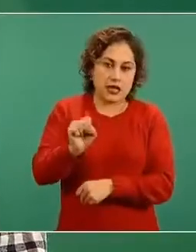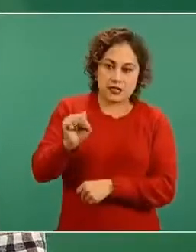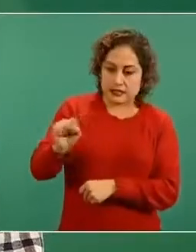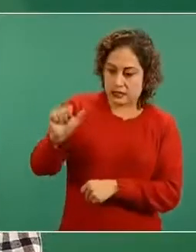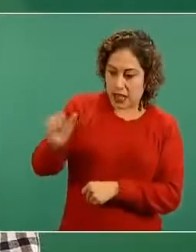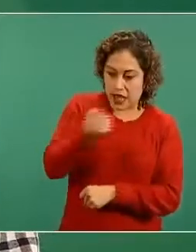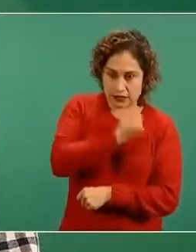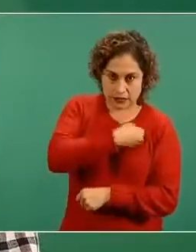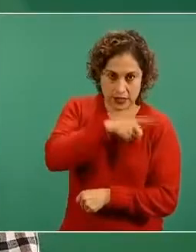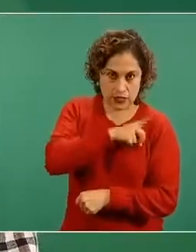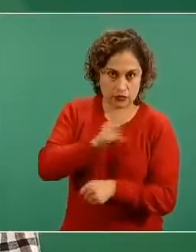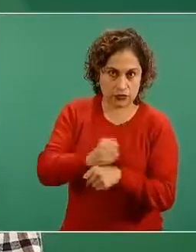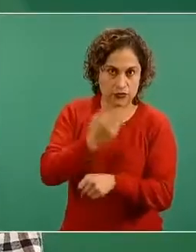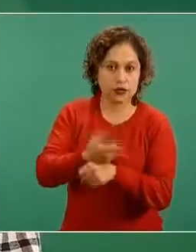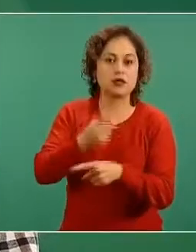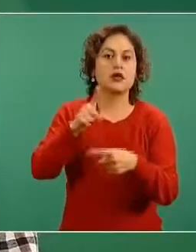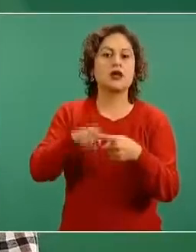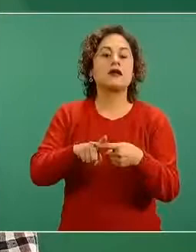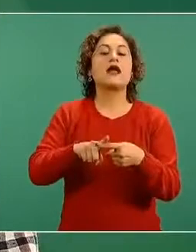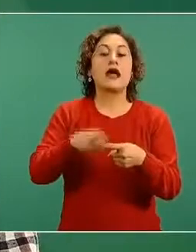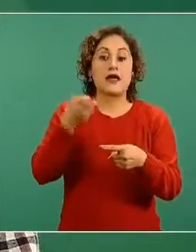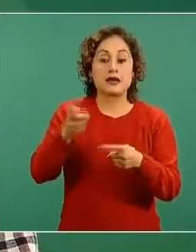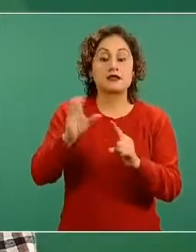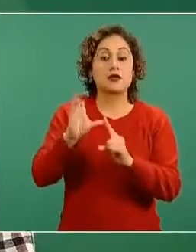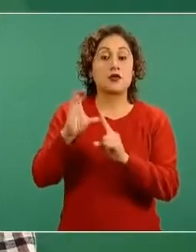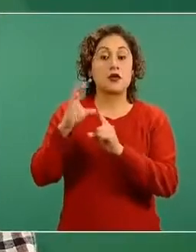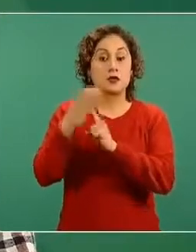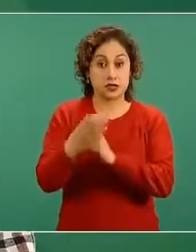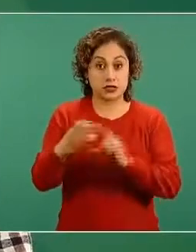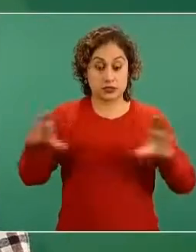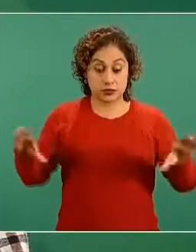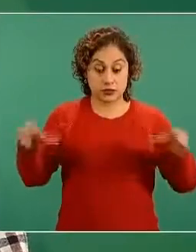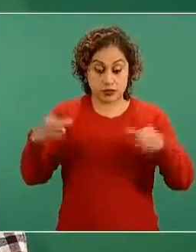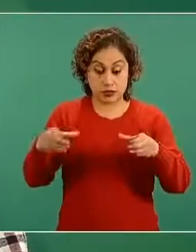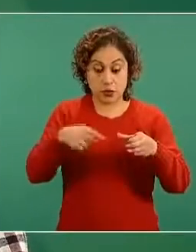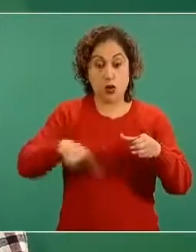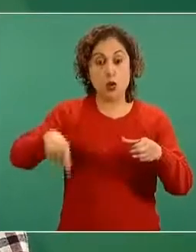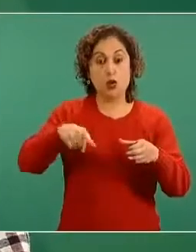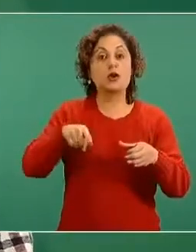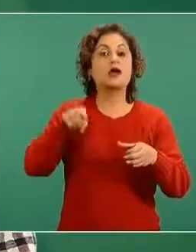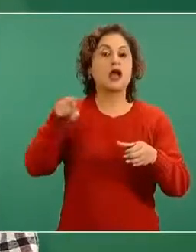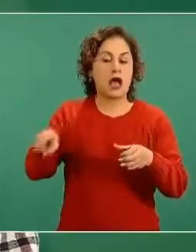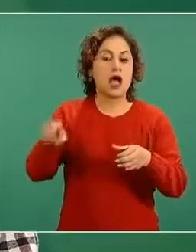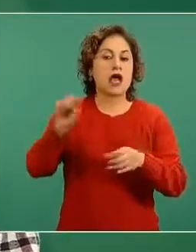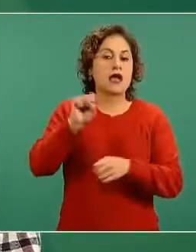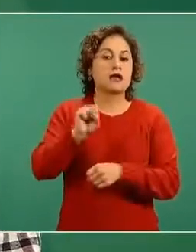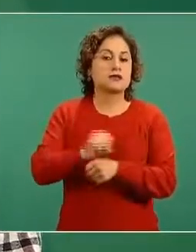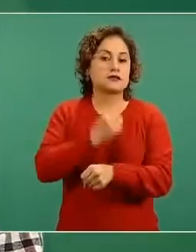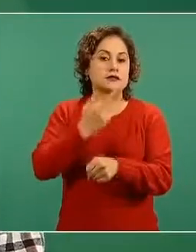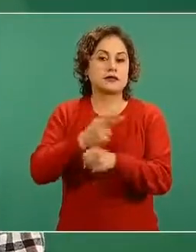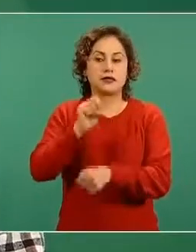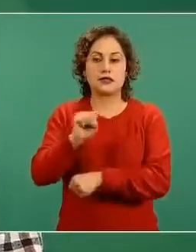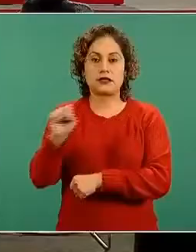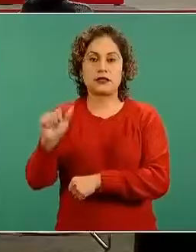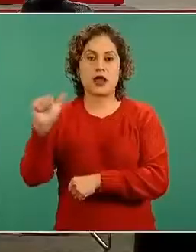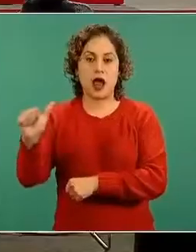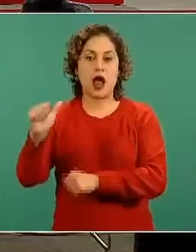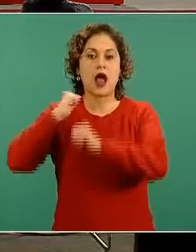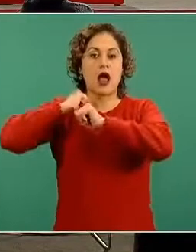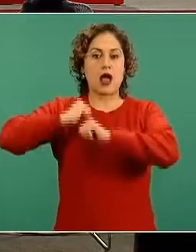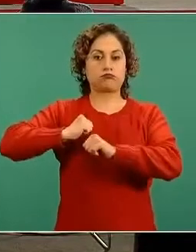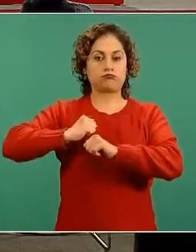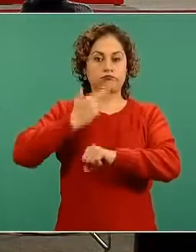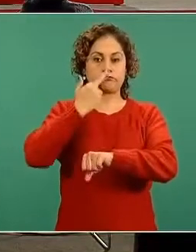que fue instalada la comisión, la Secretaría de Salud está a cargo del tema de salud y tenemos un mecanismo